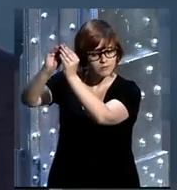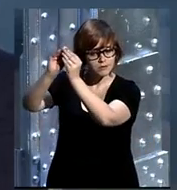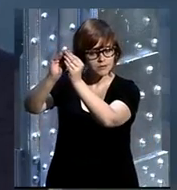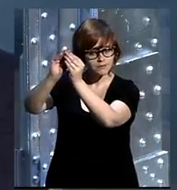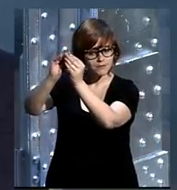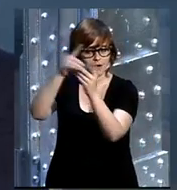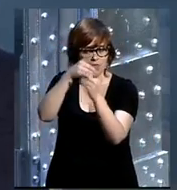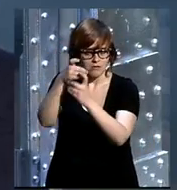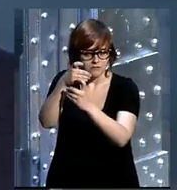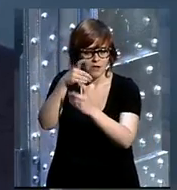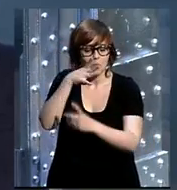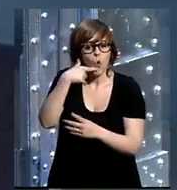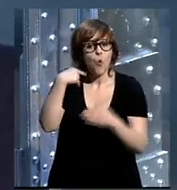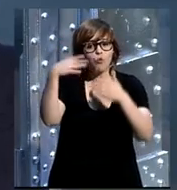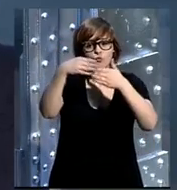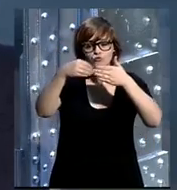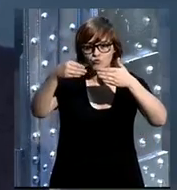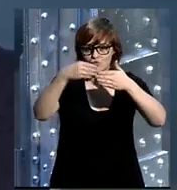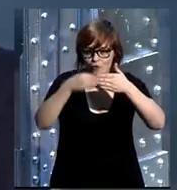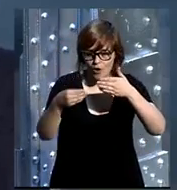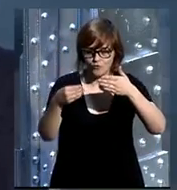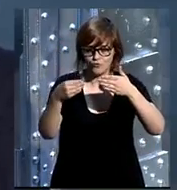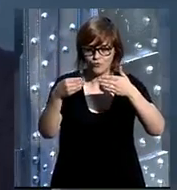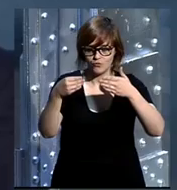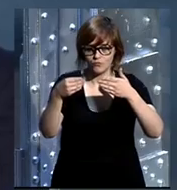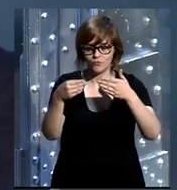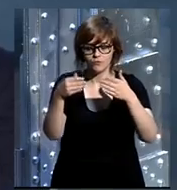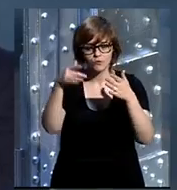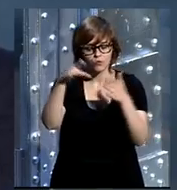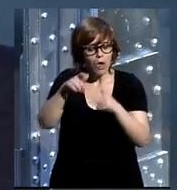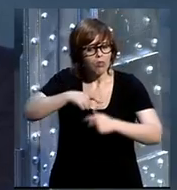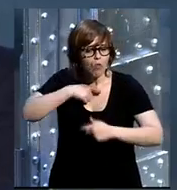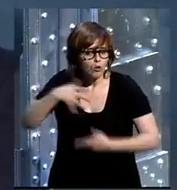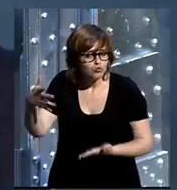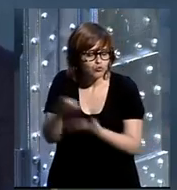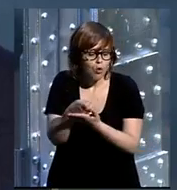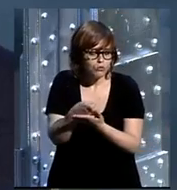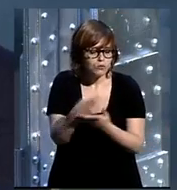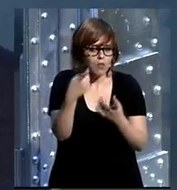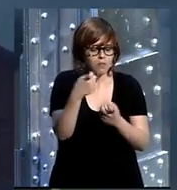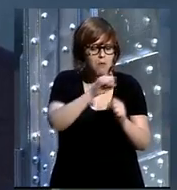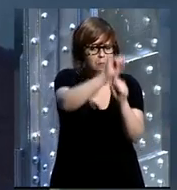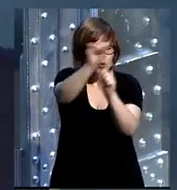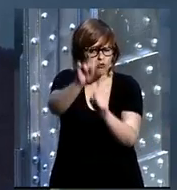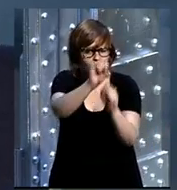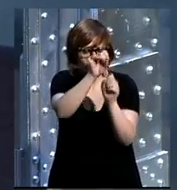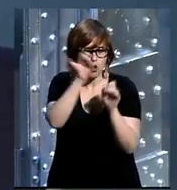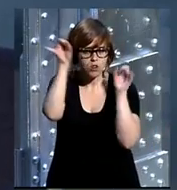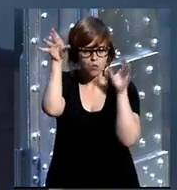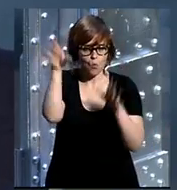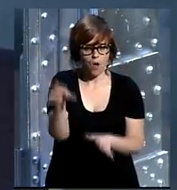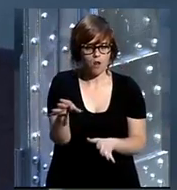todos los ciudadanos europeos tengan el mismo nivel de protección en todo el continente. Y eso